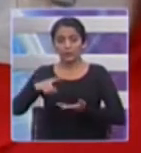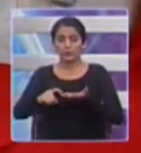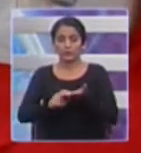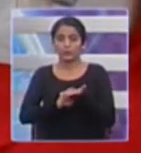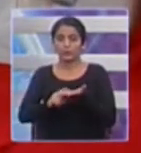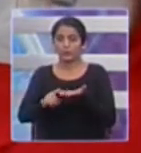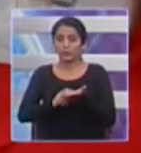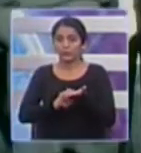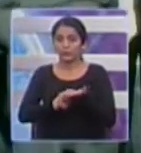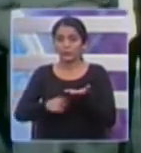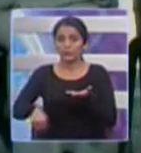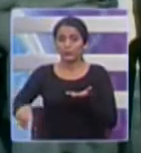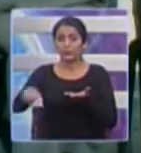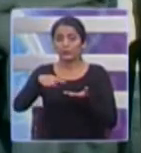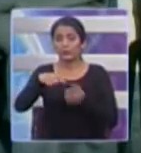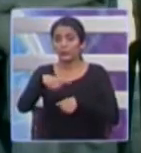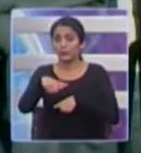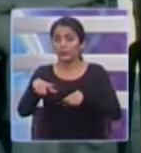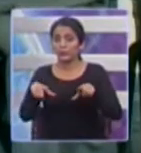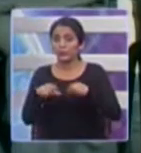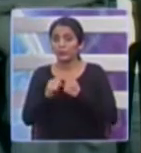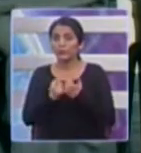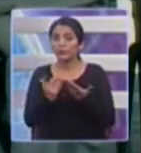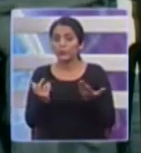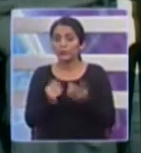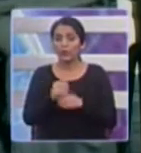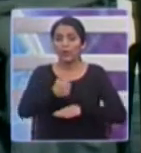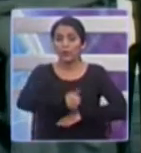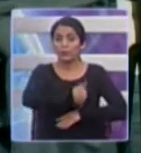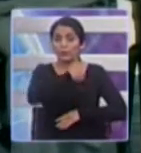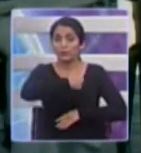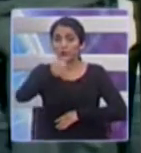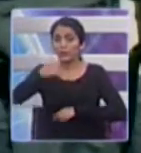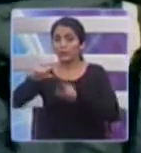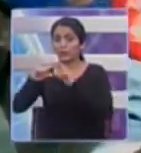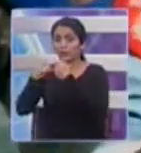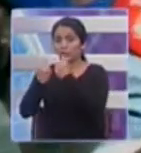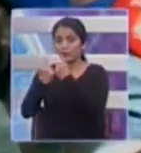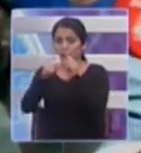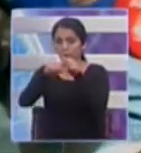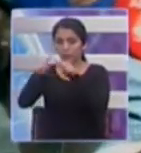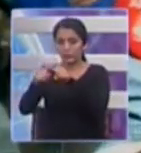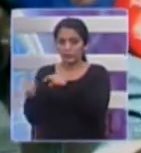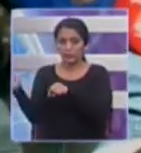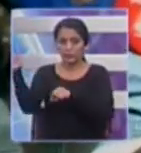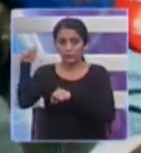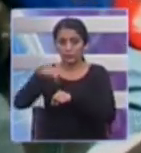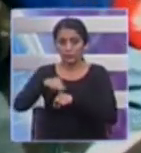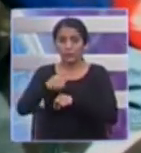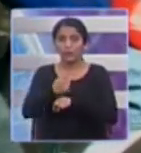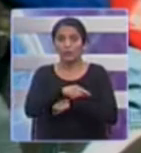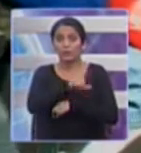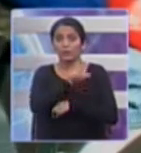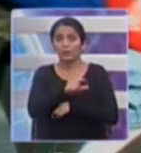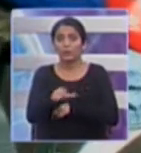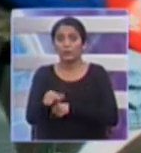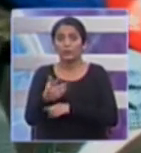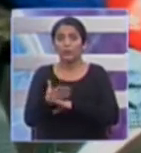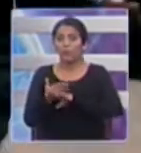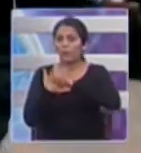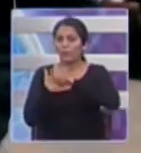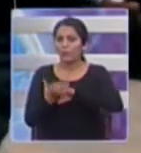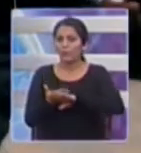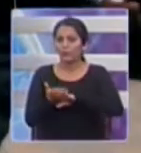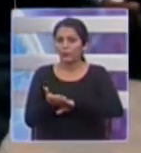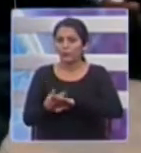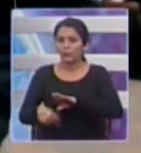el Parque Inclusivo de Cuenca con varios representantes de grupos vulnerables y recibió la propuesta del Consejo